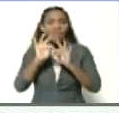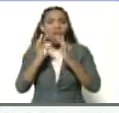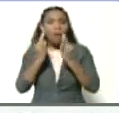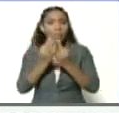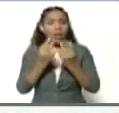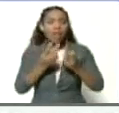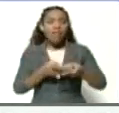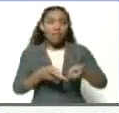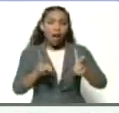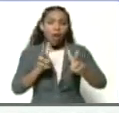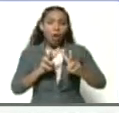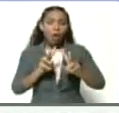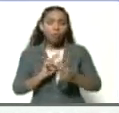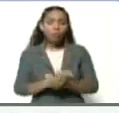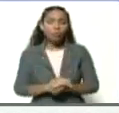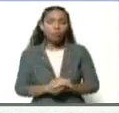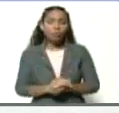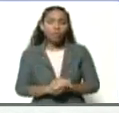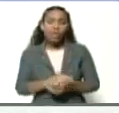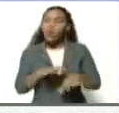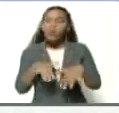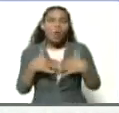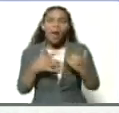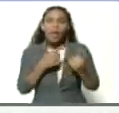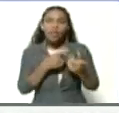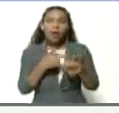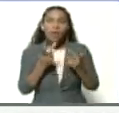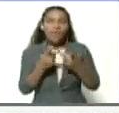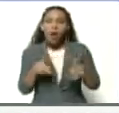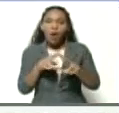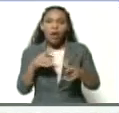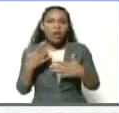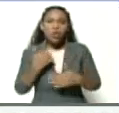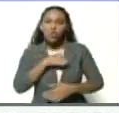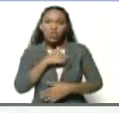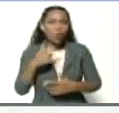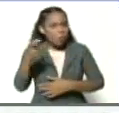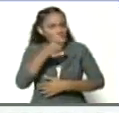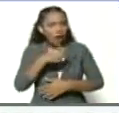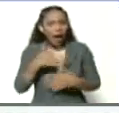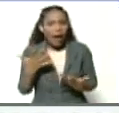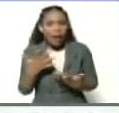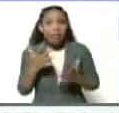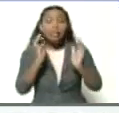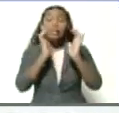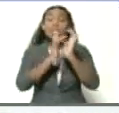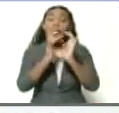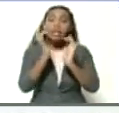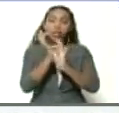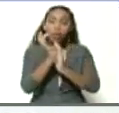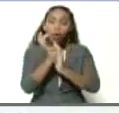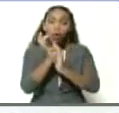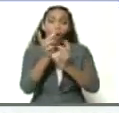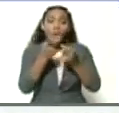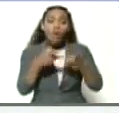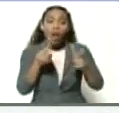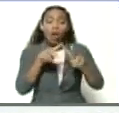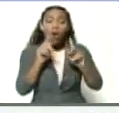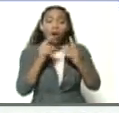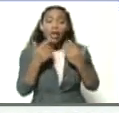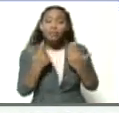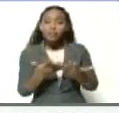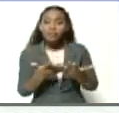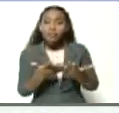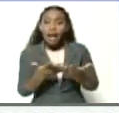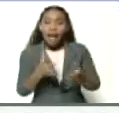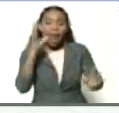valores. ¿Y cuáles son los valores que debemos buscar? Los valores en Cristo, los valores